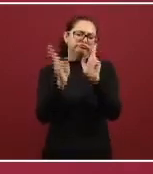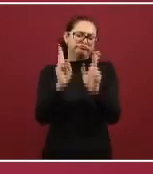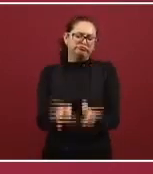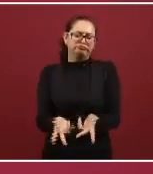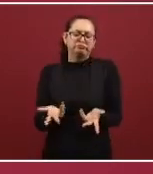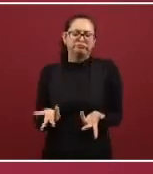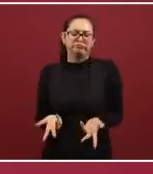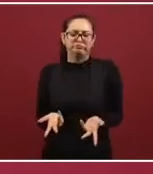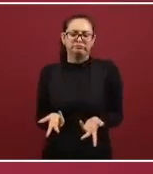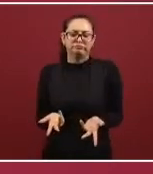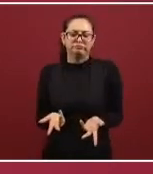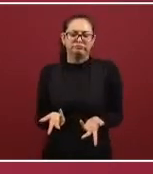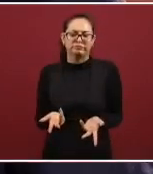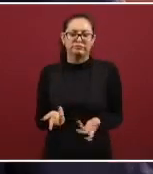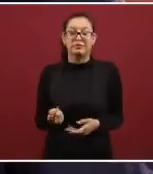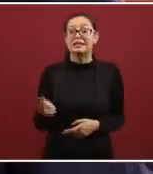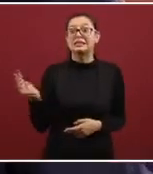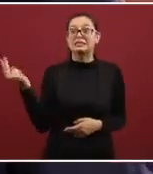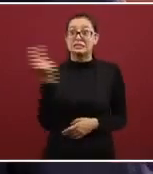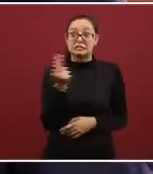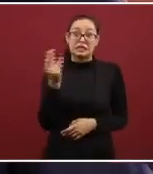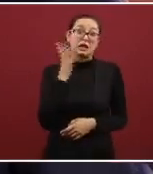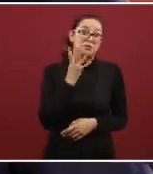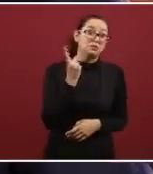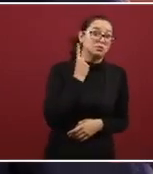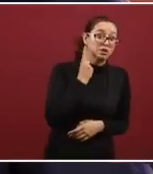se necesita 2/3 partes,